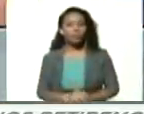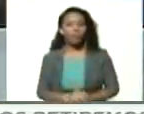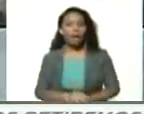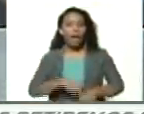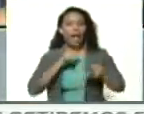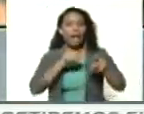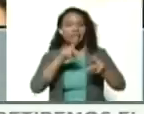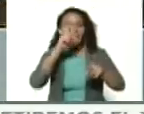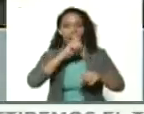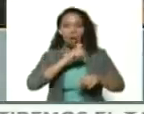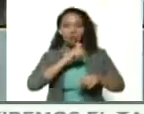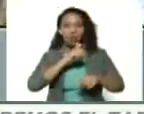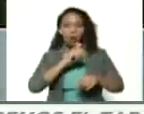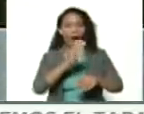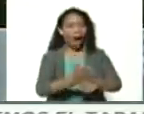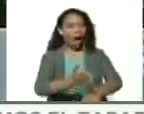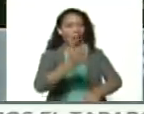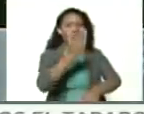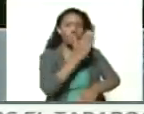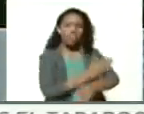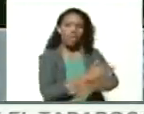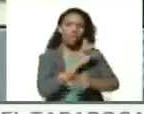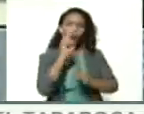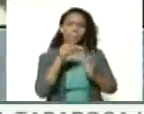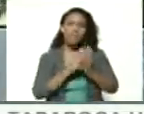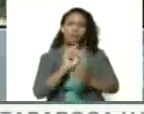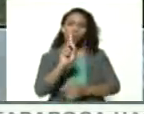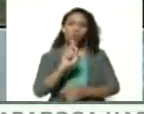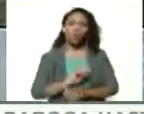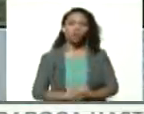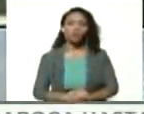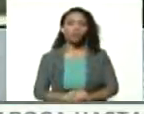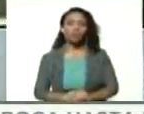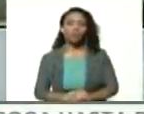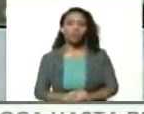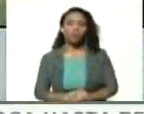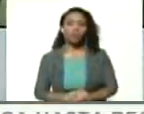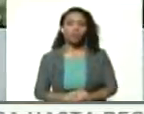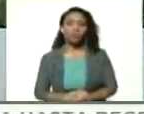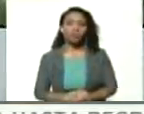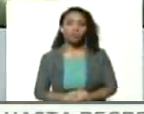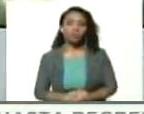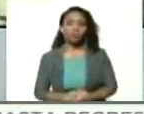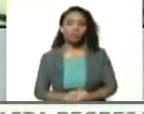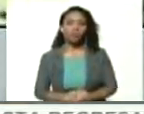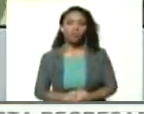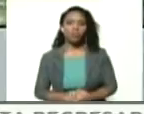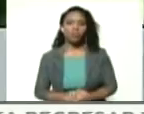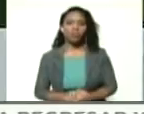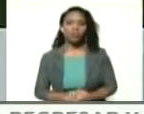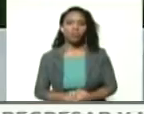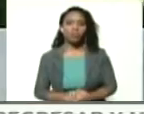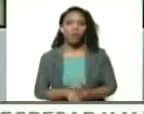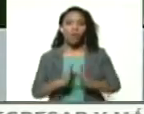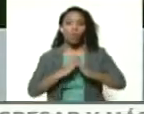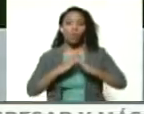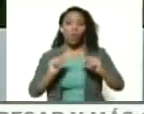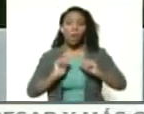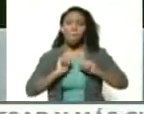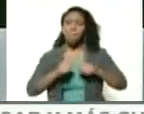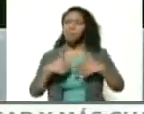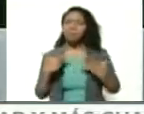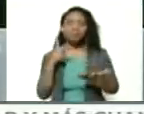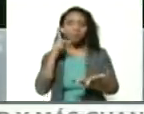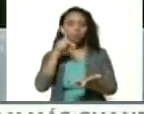ese año anterior, el año 2001, Todo comenzó con la